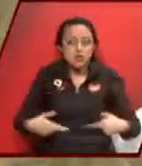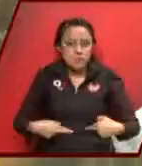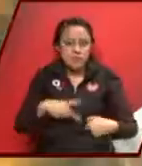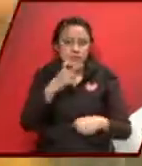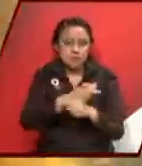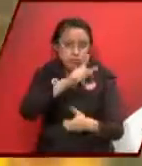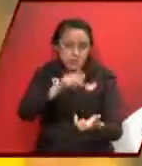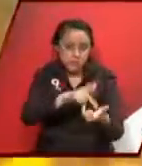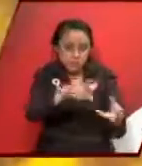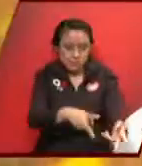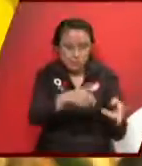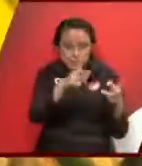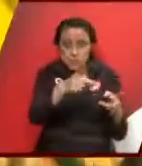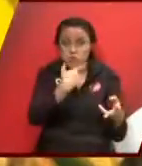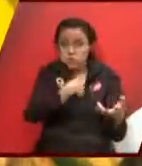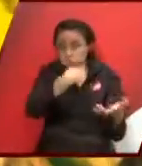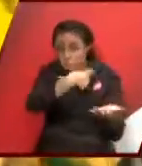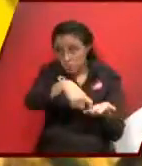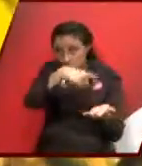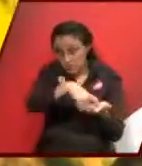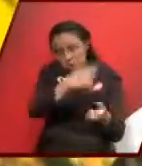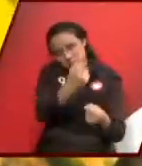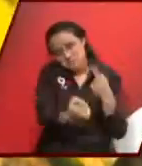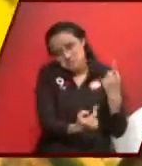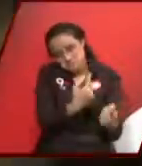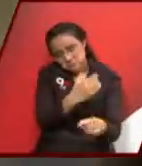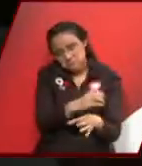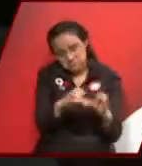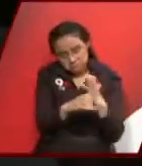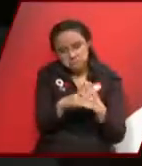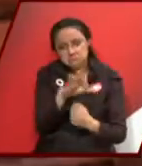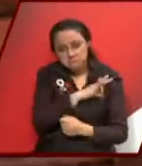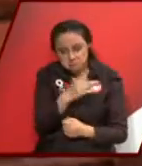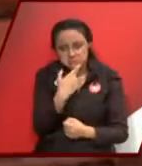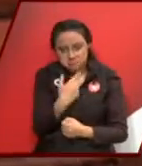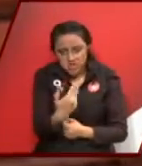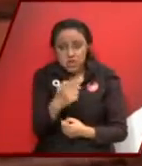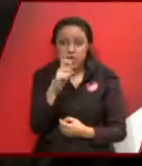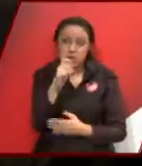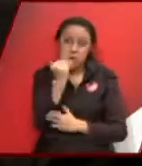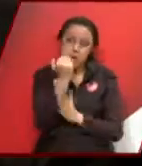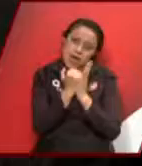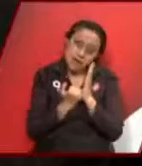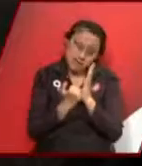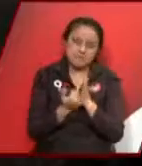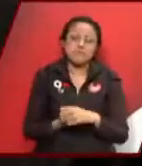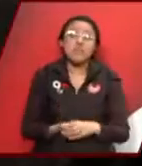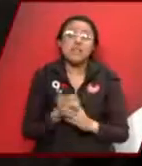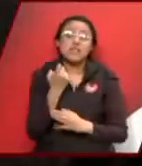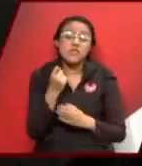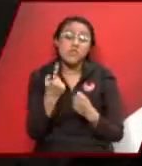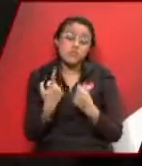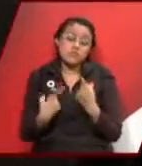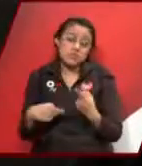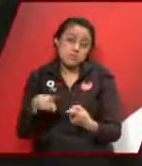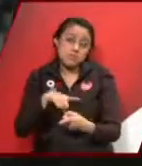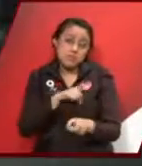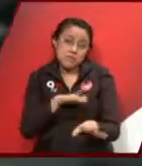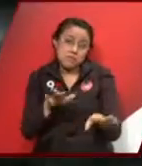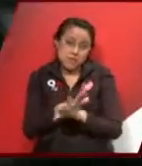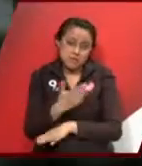Ahí pues ahorras materias primas y también ahorras agua. Esos son algunos de los cambios que podemos